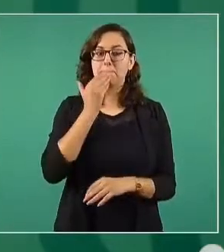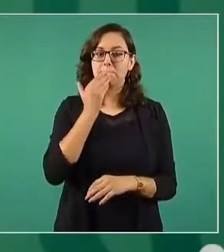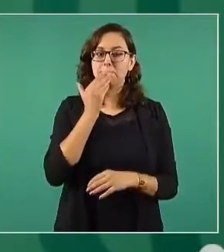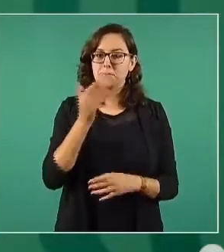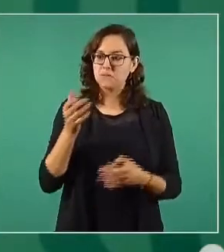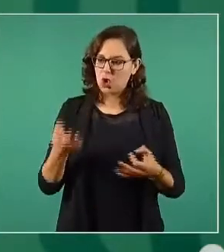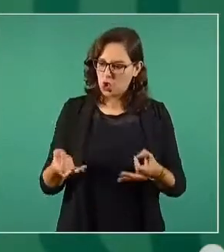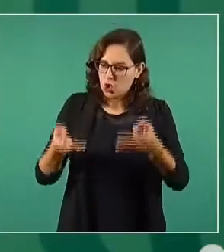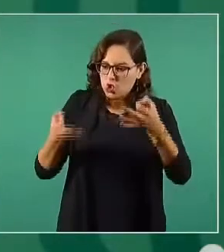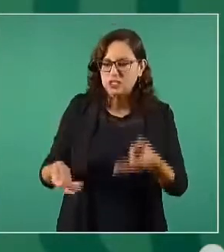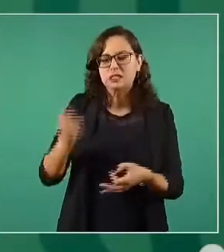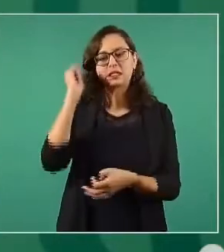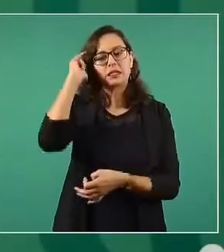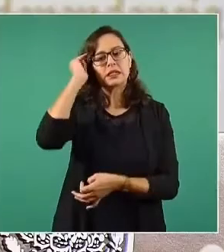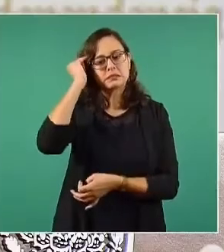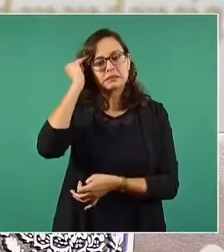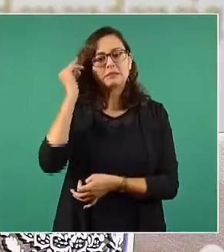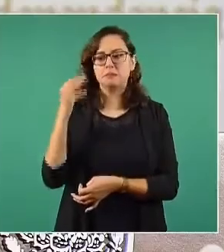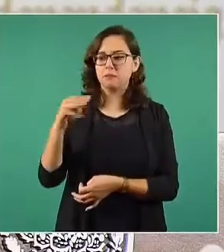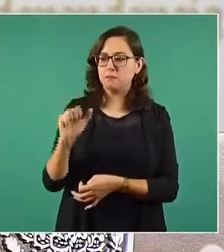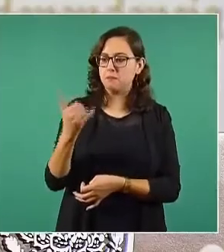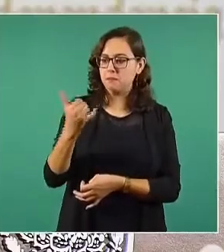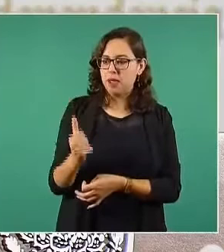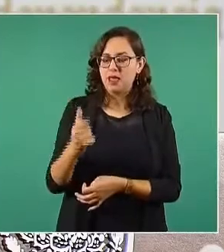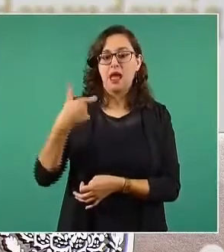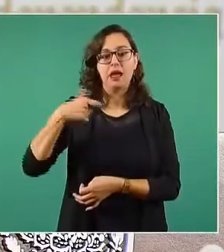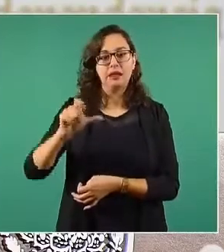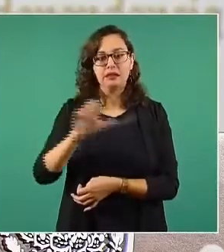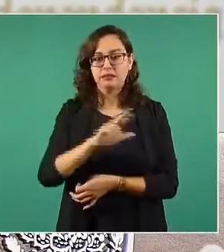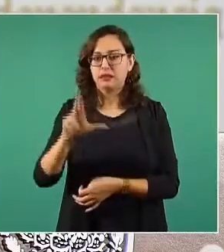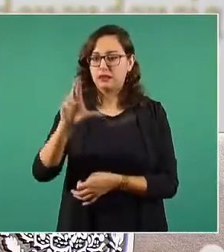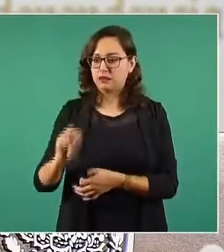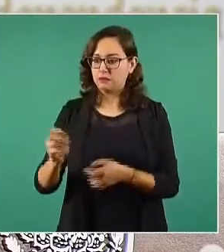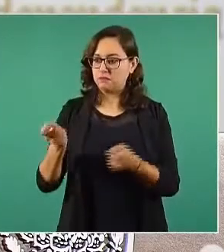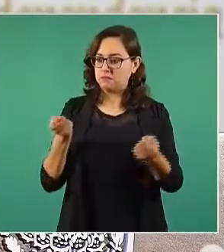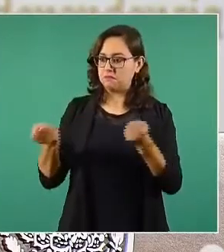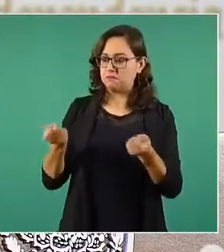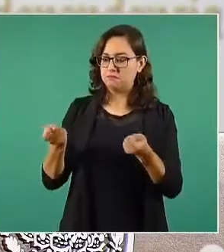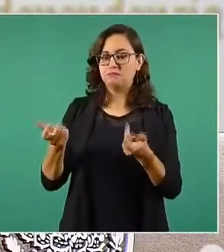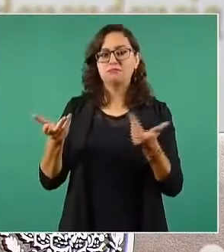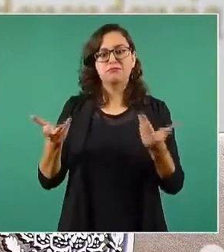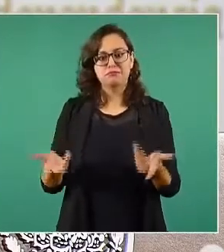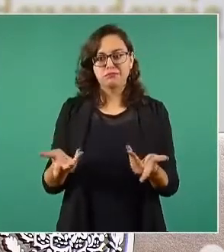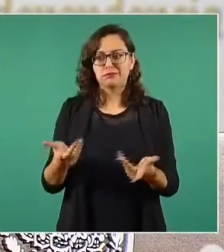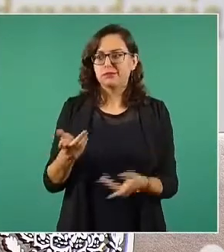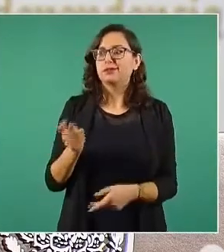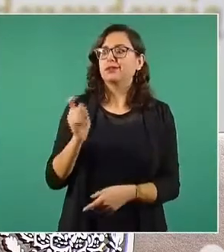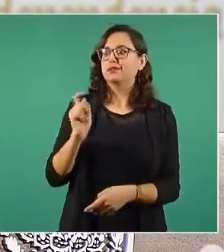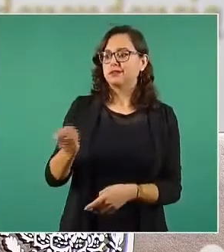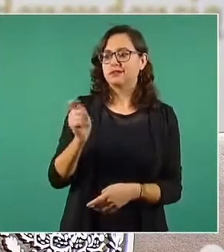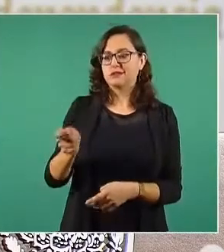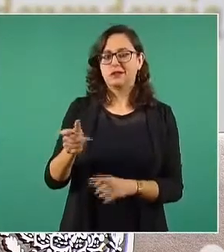maya va a gobernar Quintana Roo. Es un signo de cambio.